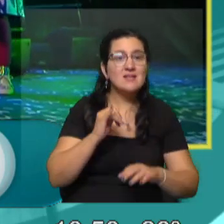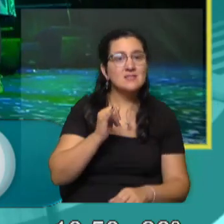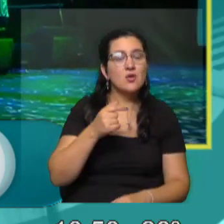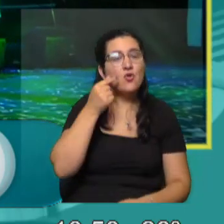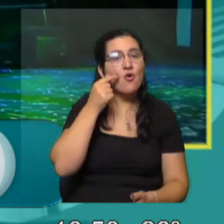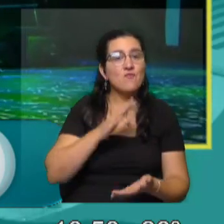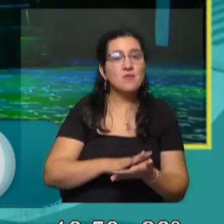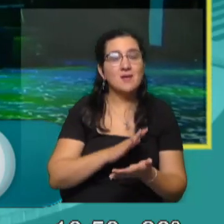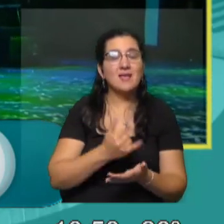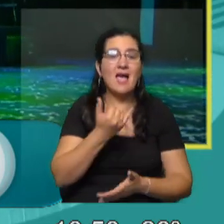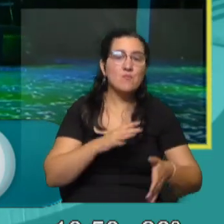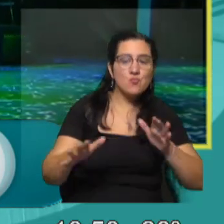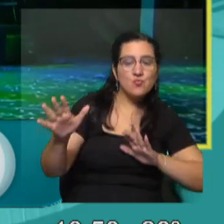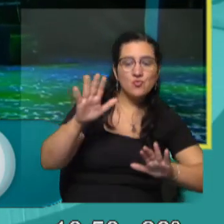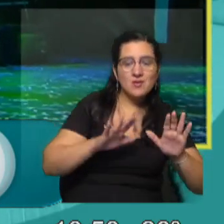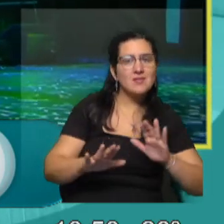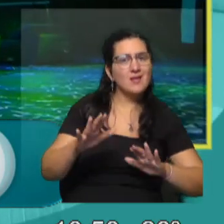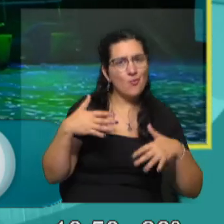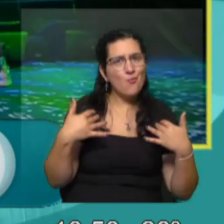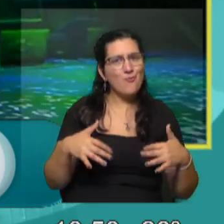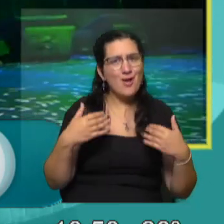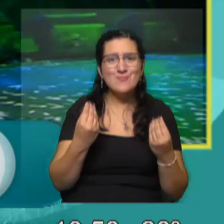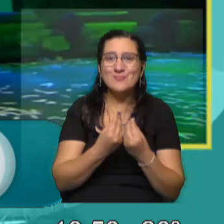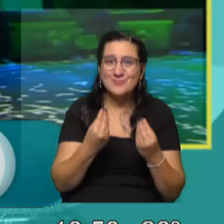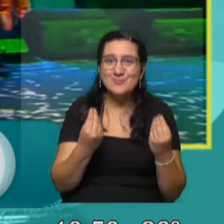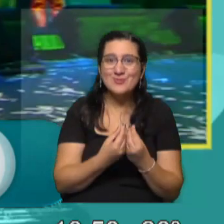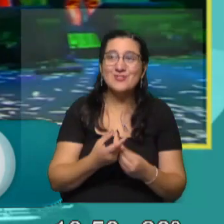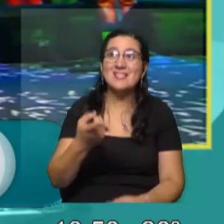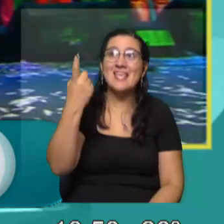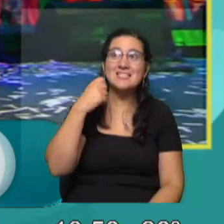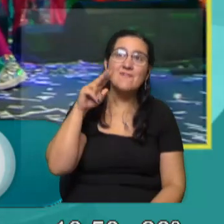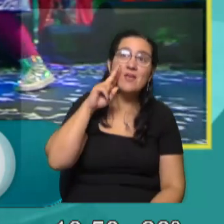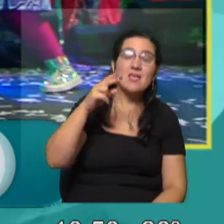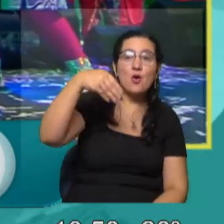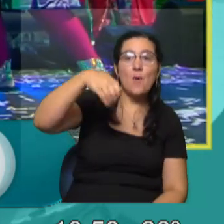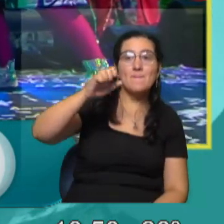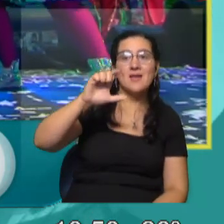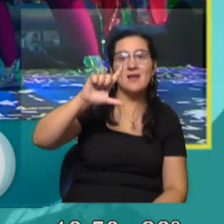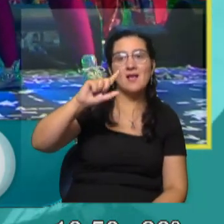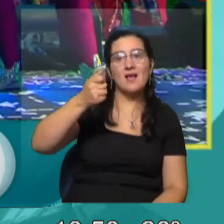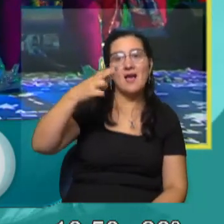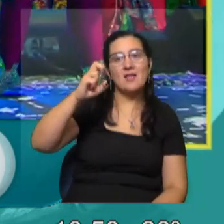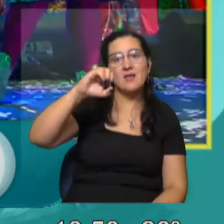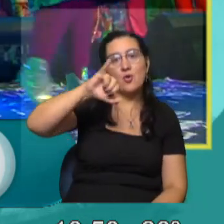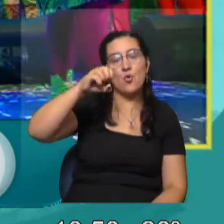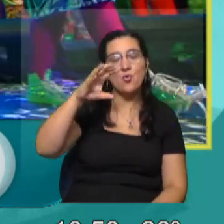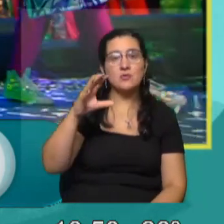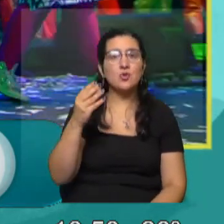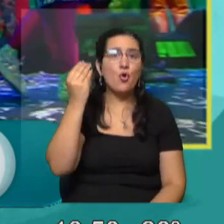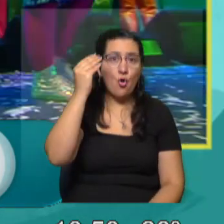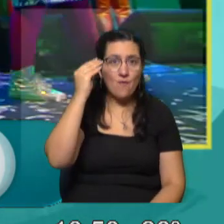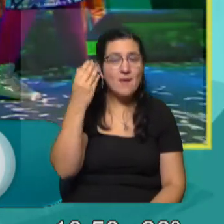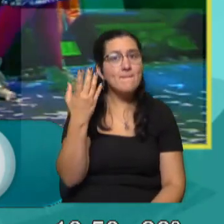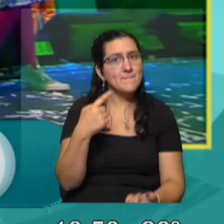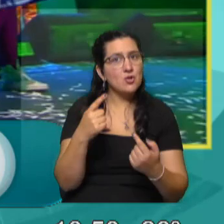que hay murguistas, para rato. Y en el caso de ayer, bueno, uno veía a los melgarejos, que son jóvenes, que ya tienen bastantes kilómetros. Sí, tienen carnavales,